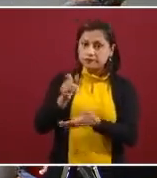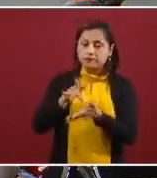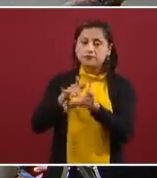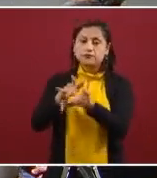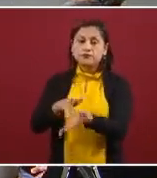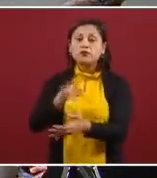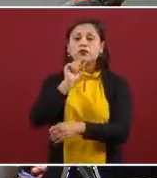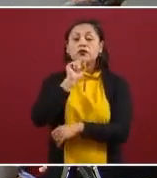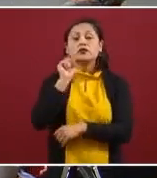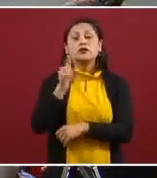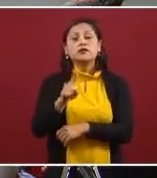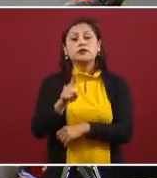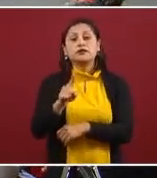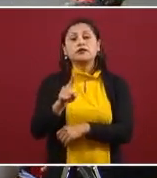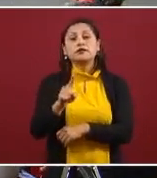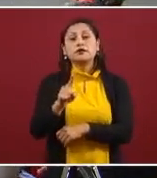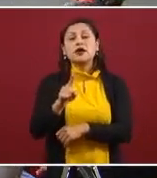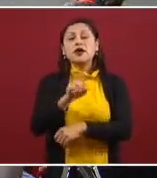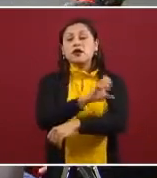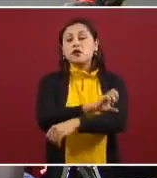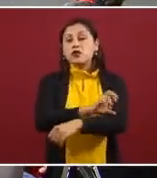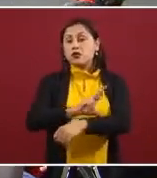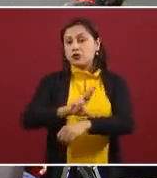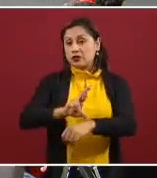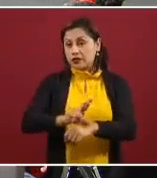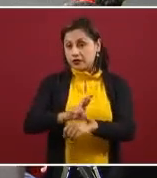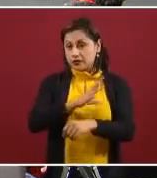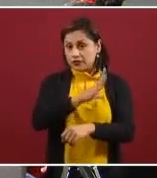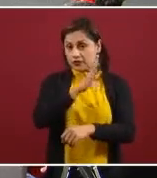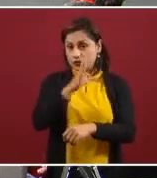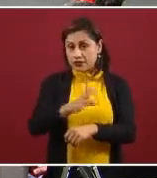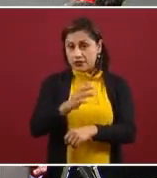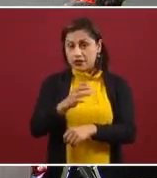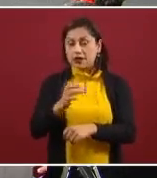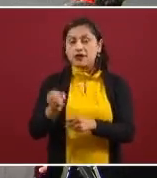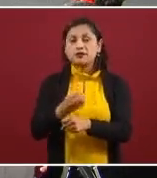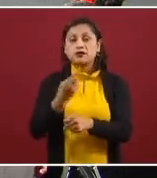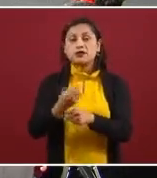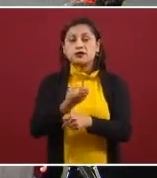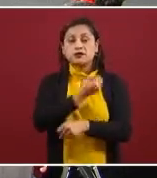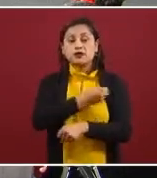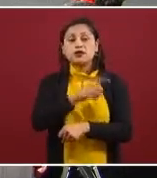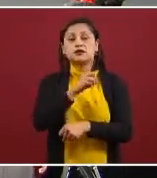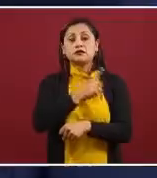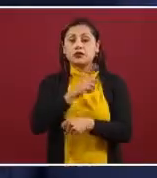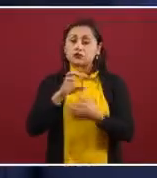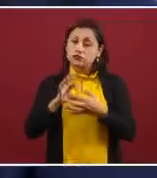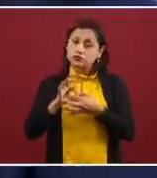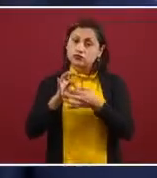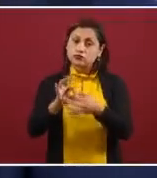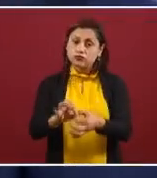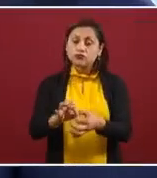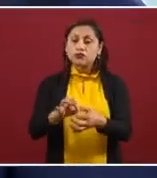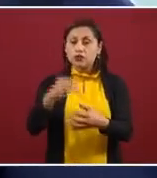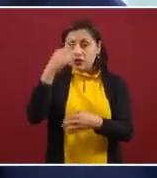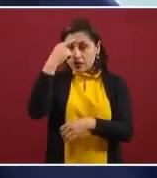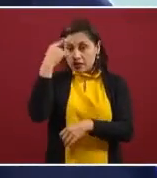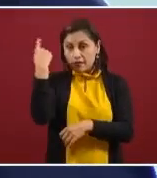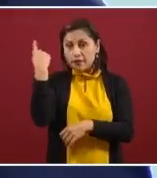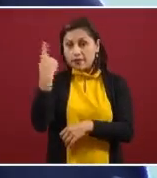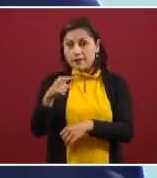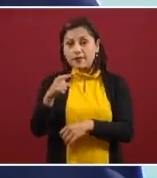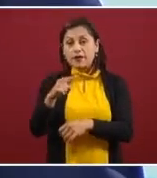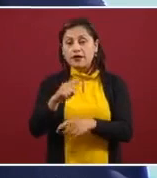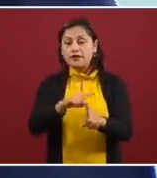la coordinación general de la Secretaría de Salud, una mejor articulación entre las instituciones